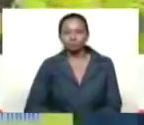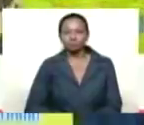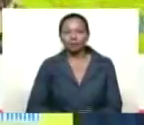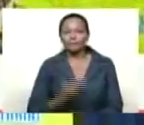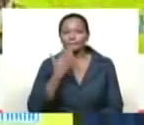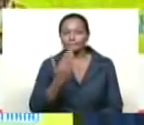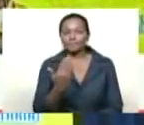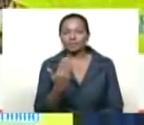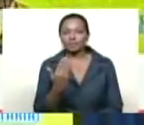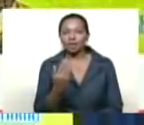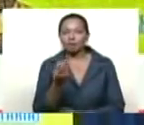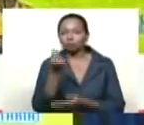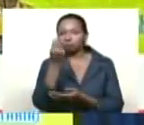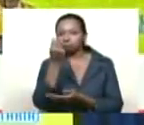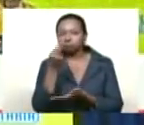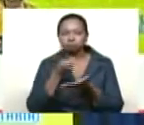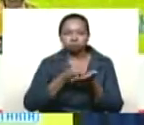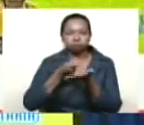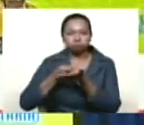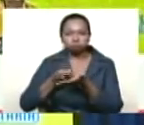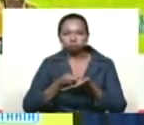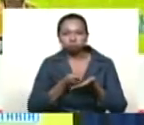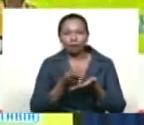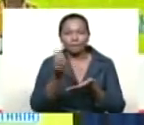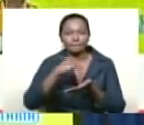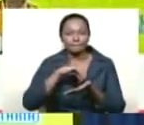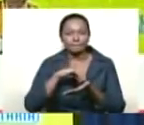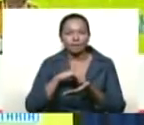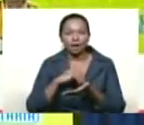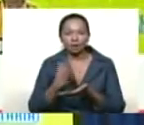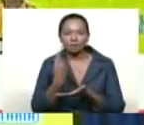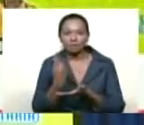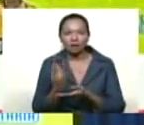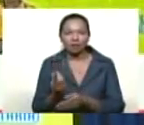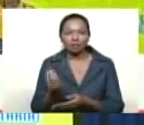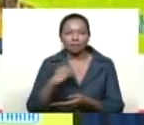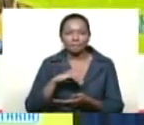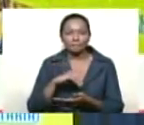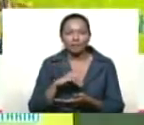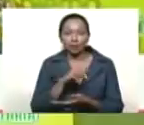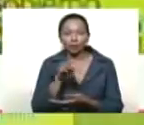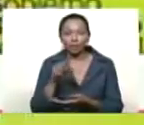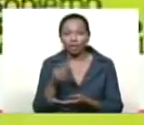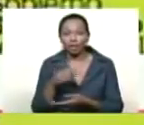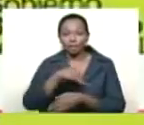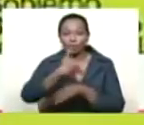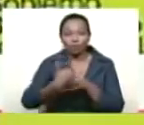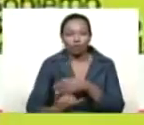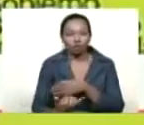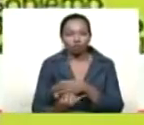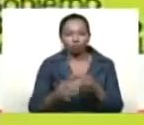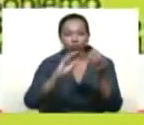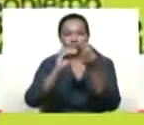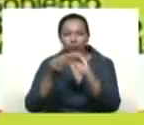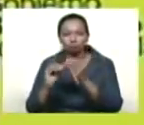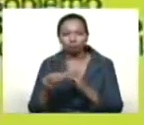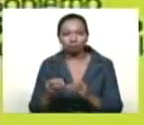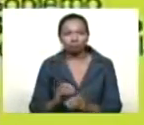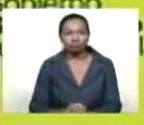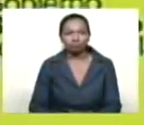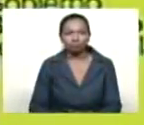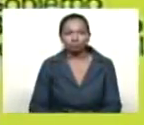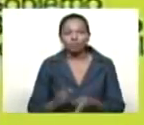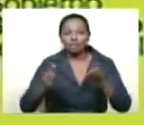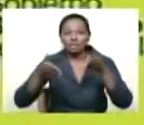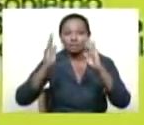Solicitud de recursos financieros para la ejecución de la primera etapa del proyecto de adecuación del